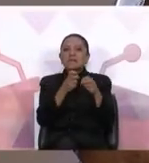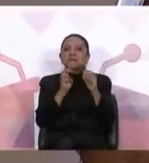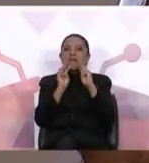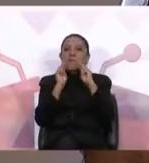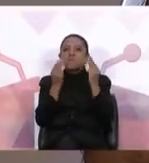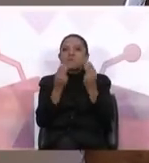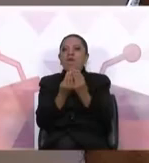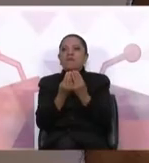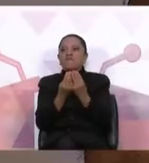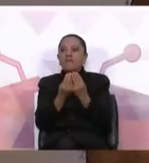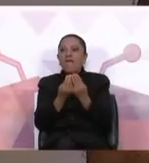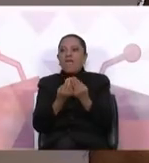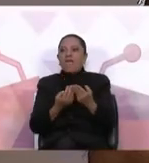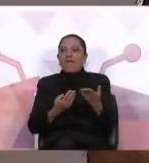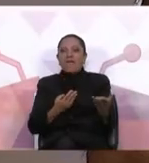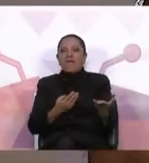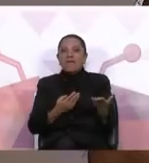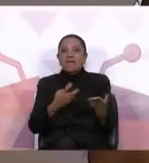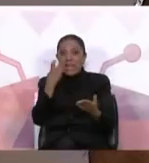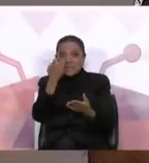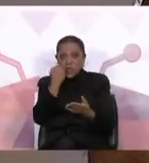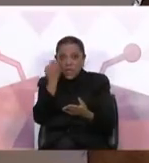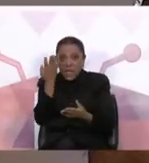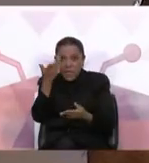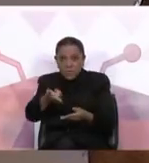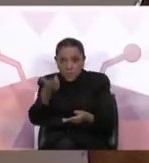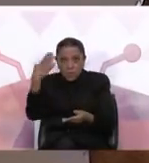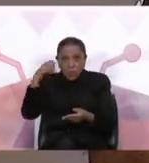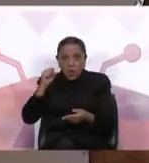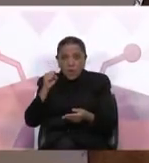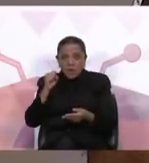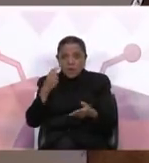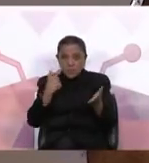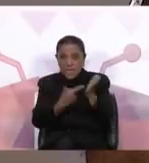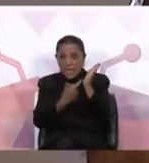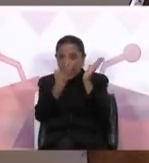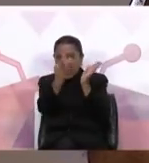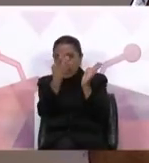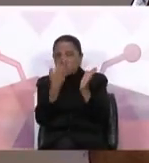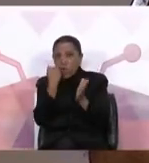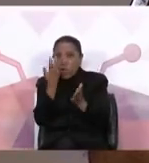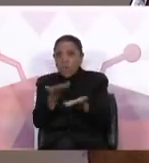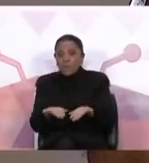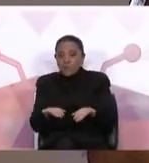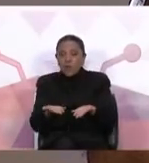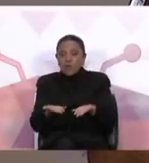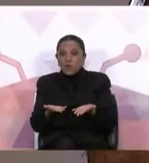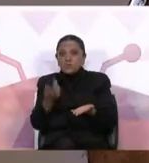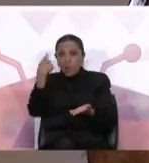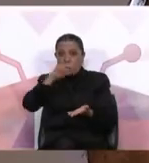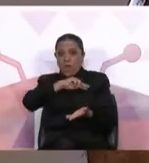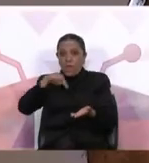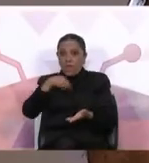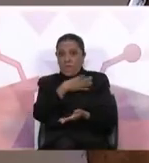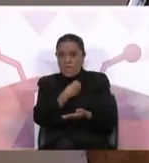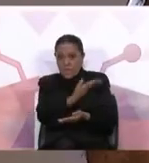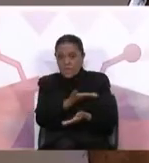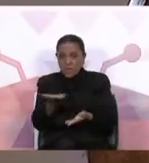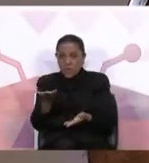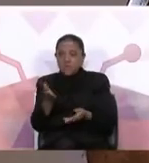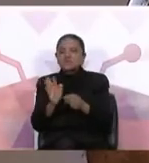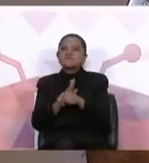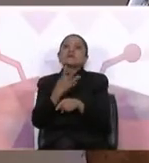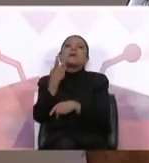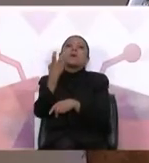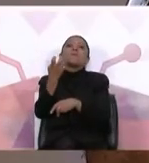esto queremos para morelos morelenses esto queremos para nuestros hijos por eso no